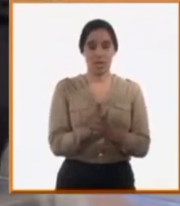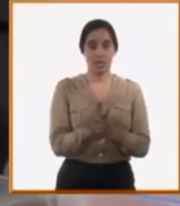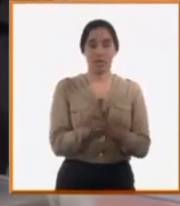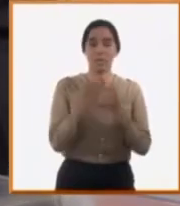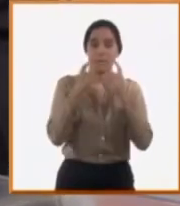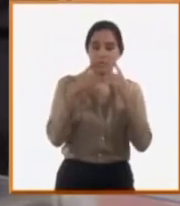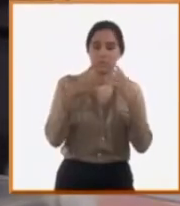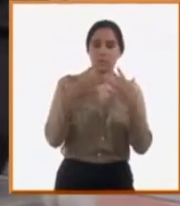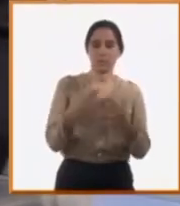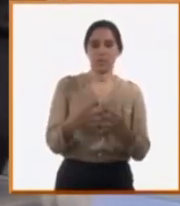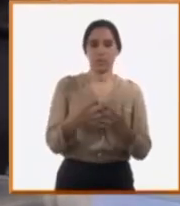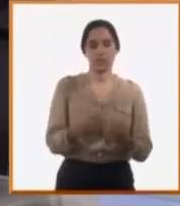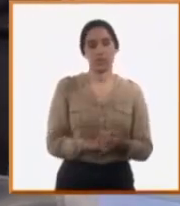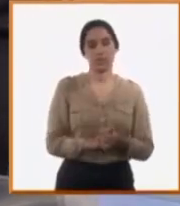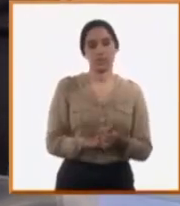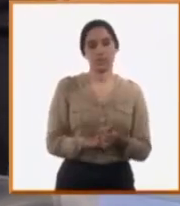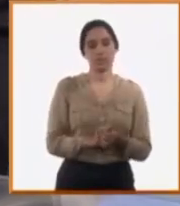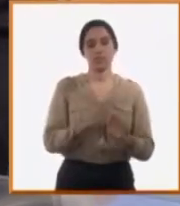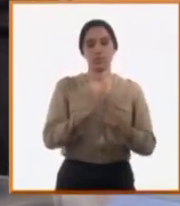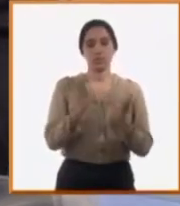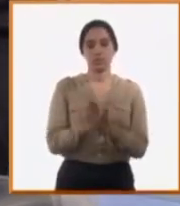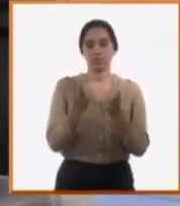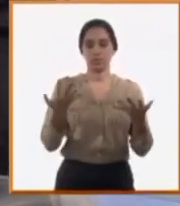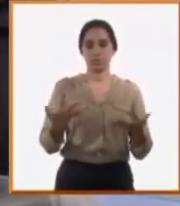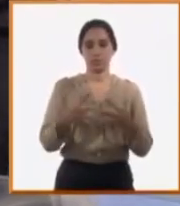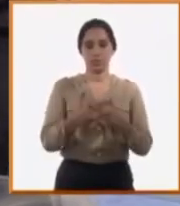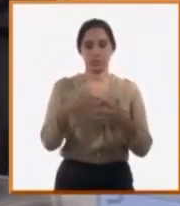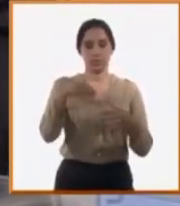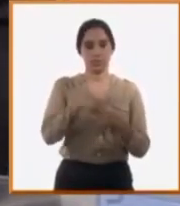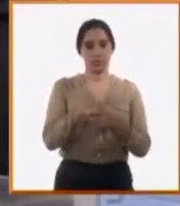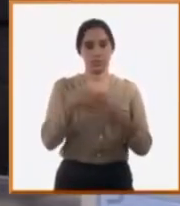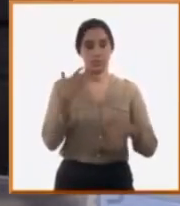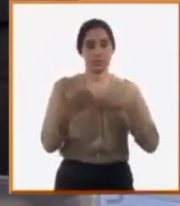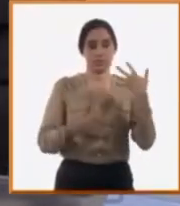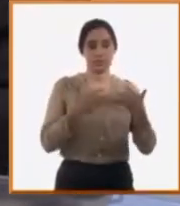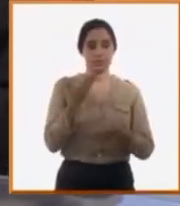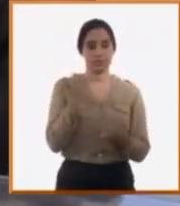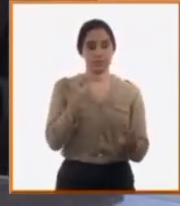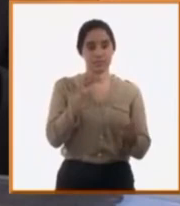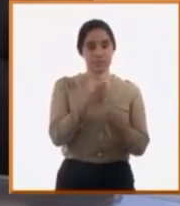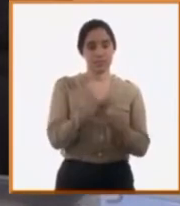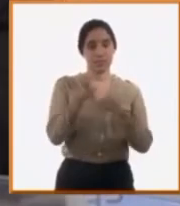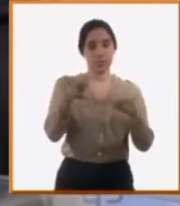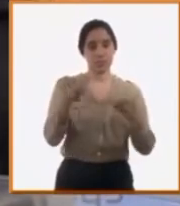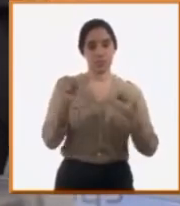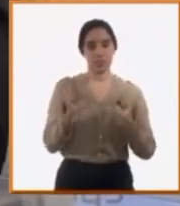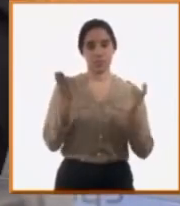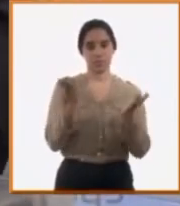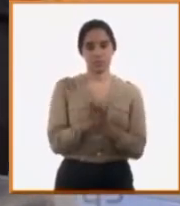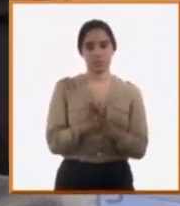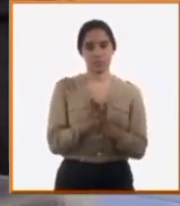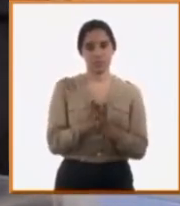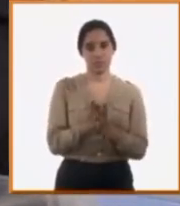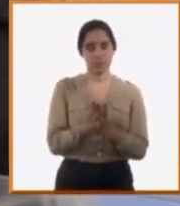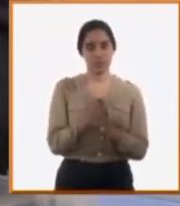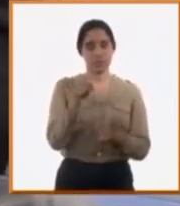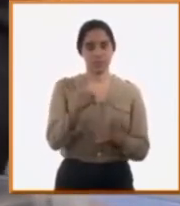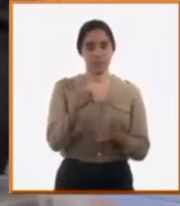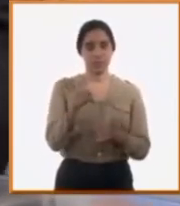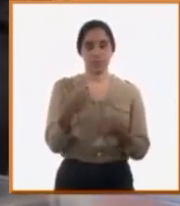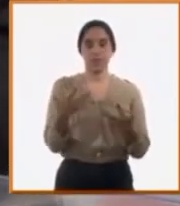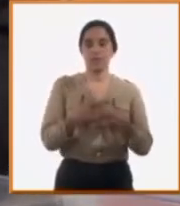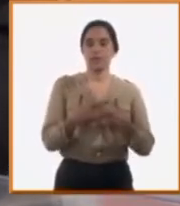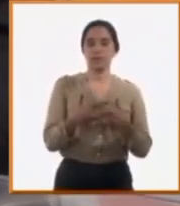actividad esa borá que significa eh comenzar un nuevo curso escolar en Med del cierre del anterior y bueno